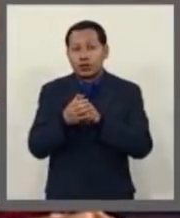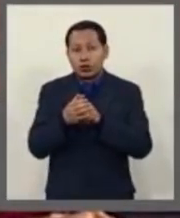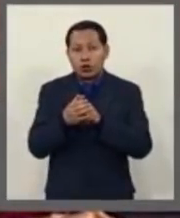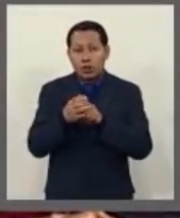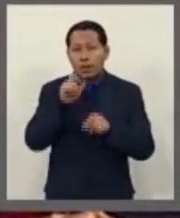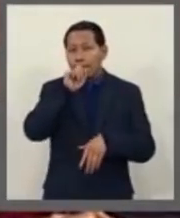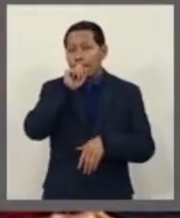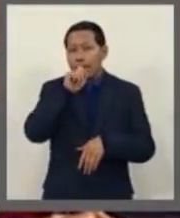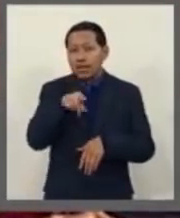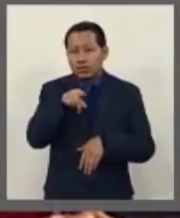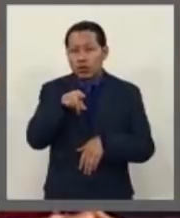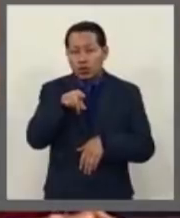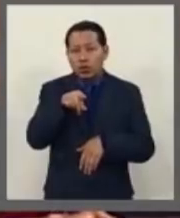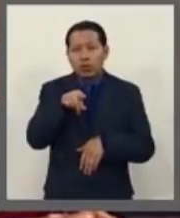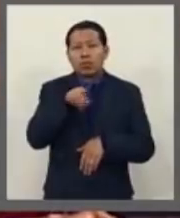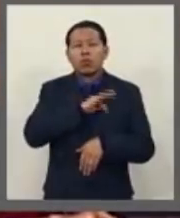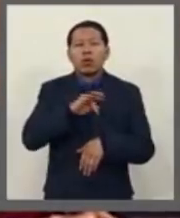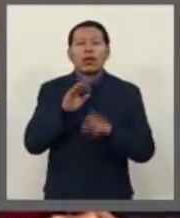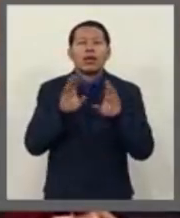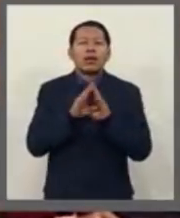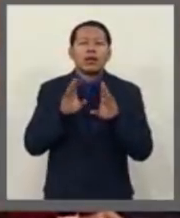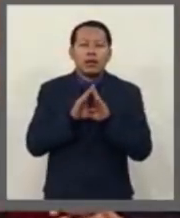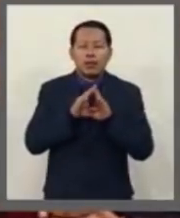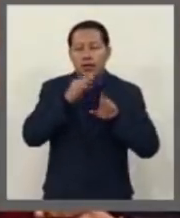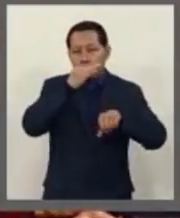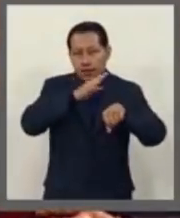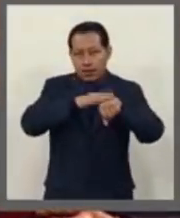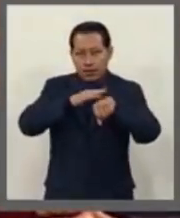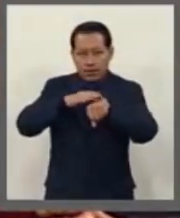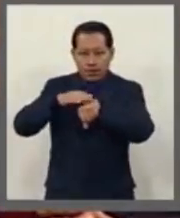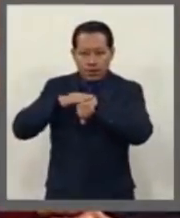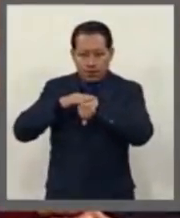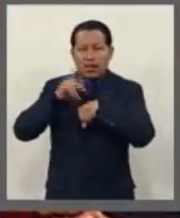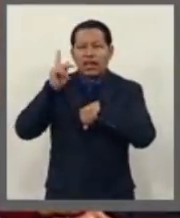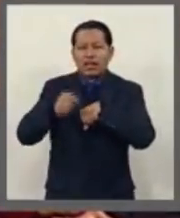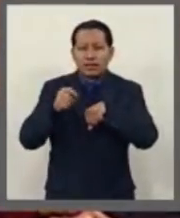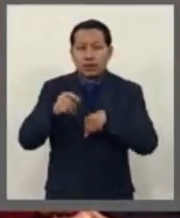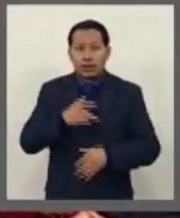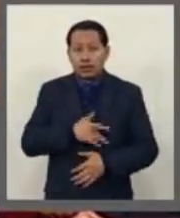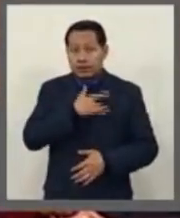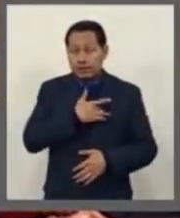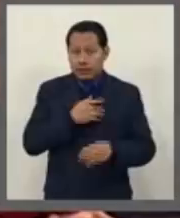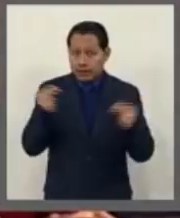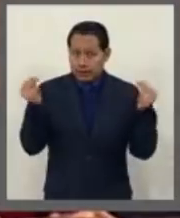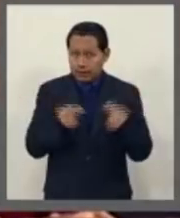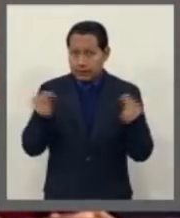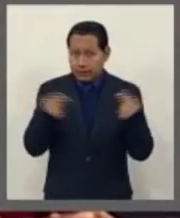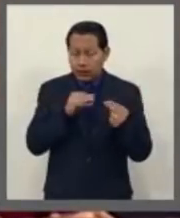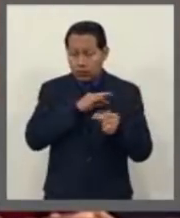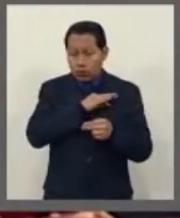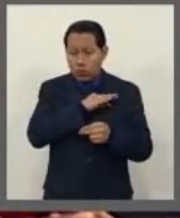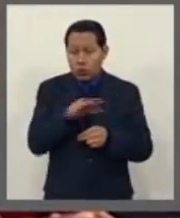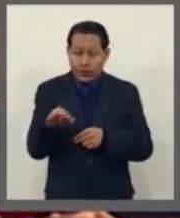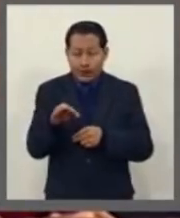las investigaciones segundo que el objetivo de la comisión sea